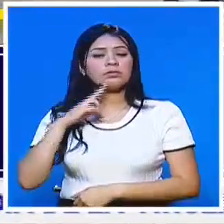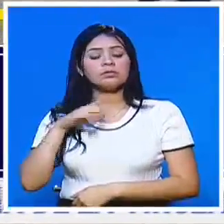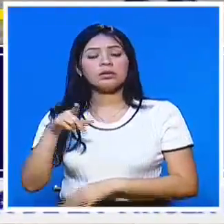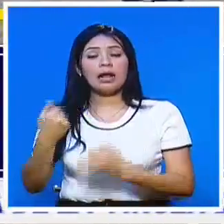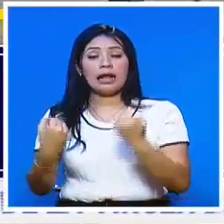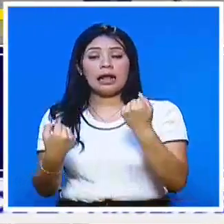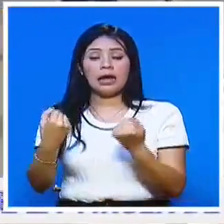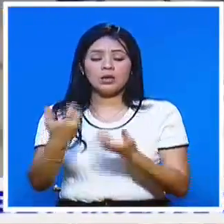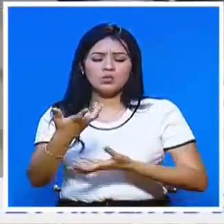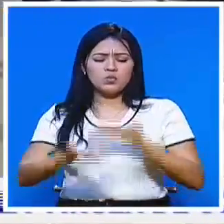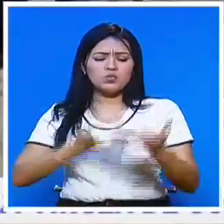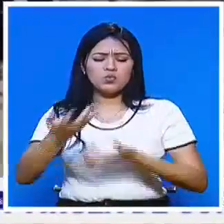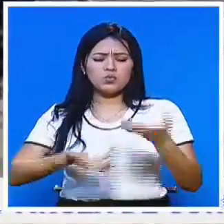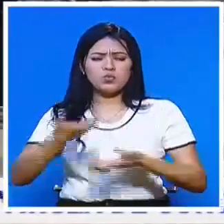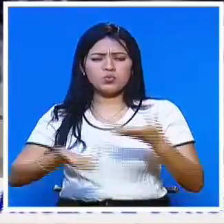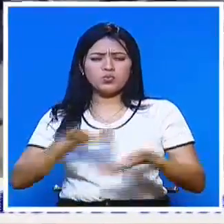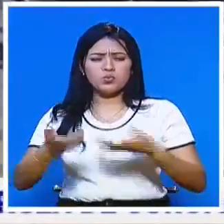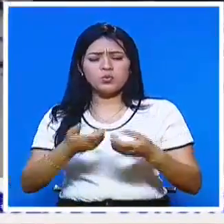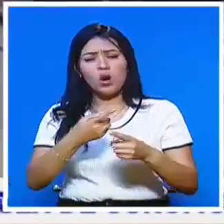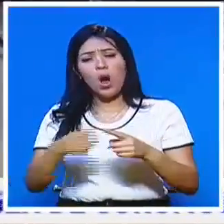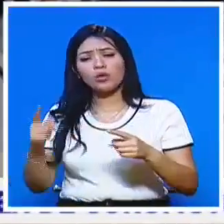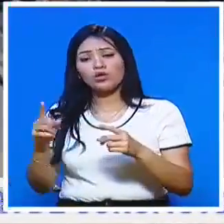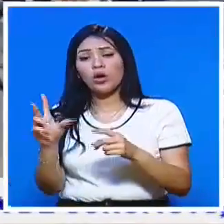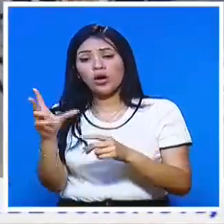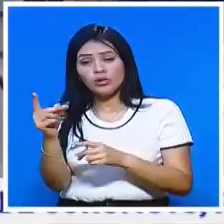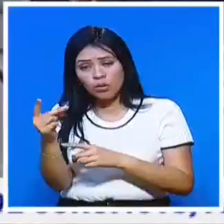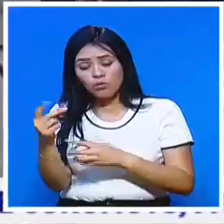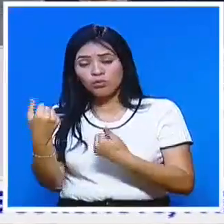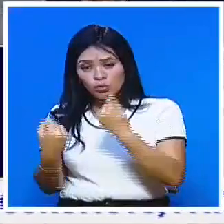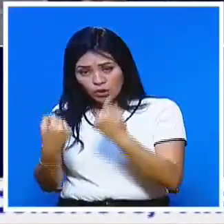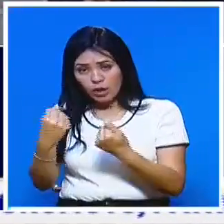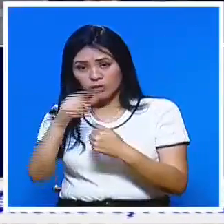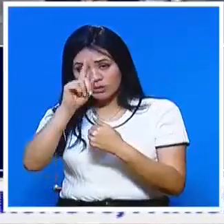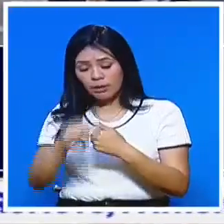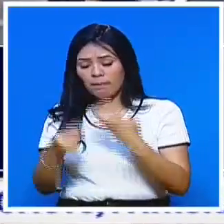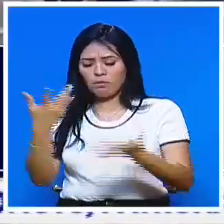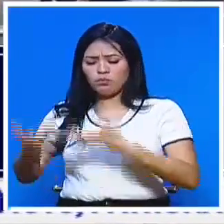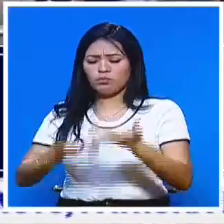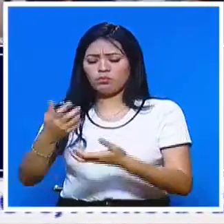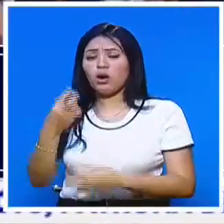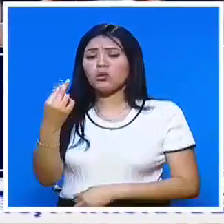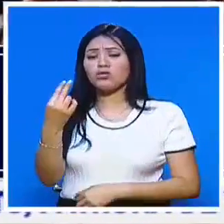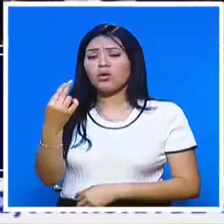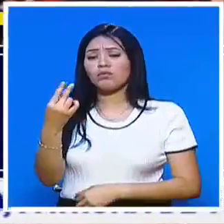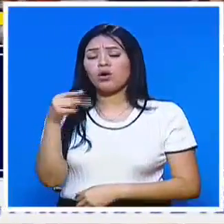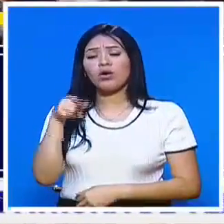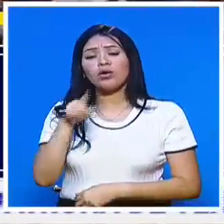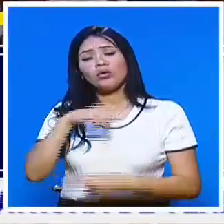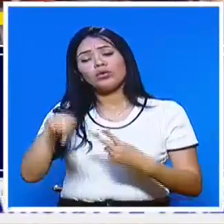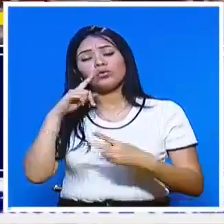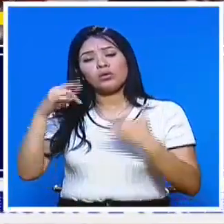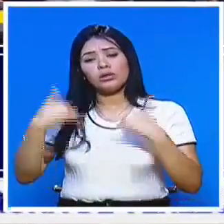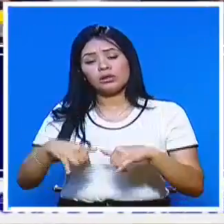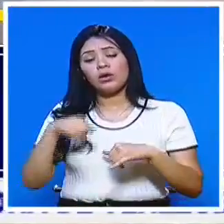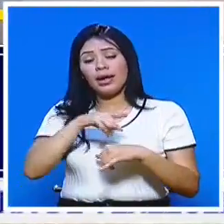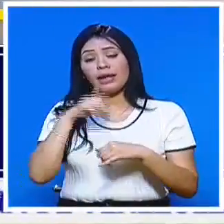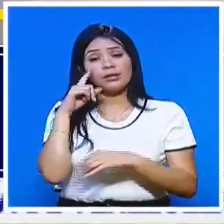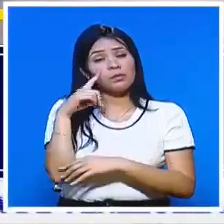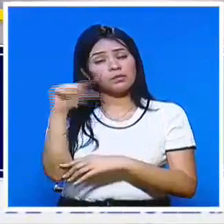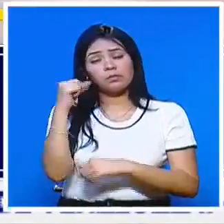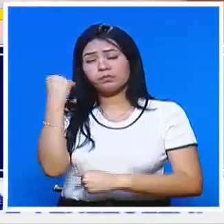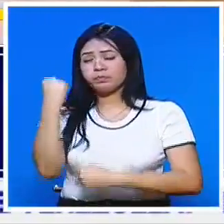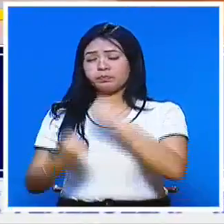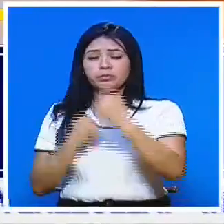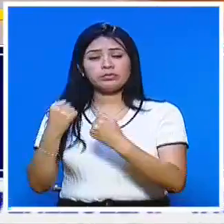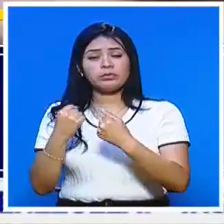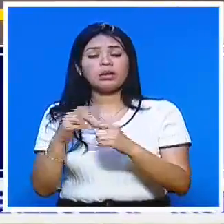fuego, alcanzando con las llamas a un segundo vehículo, cuyos ocupantes, una pareja y su hijo de 4 años, lograron salir a tiempo.